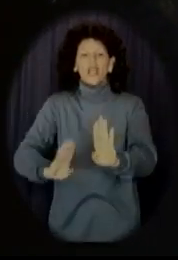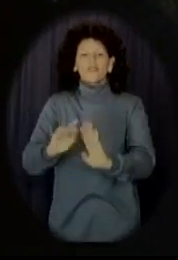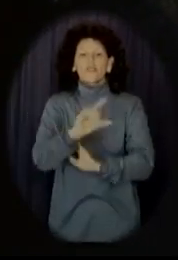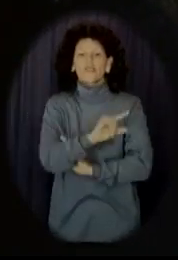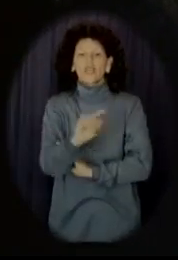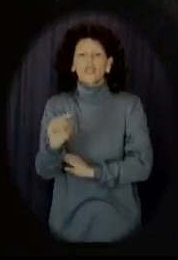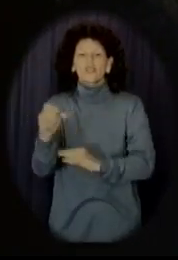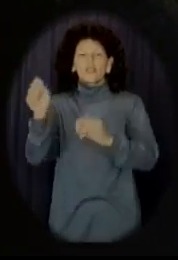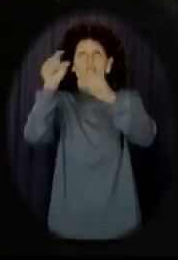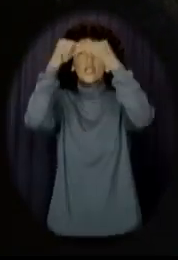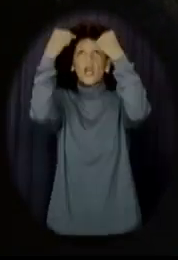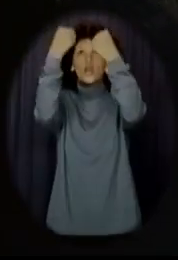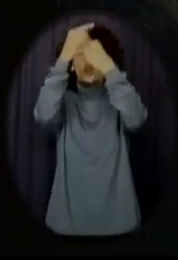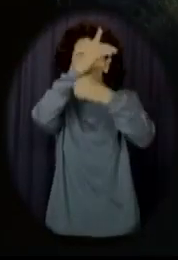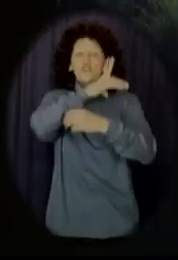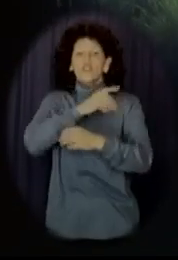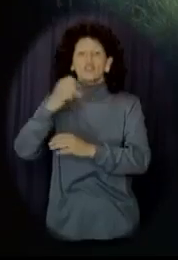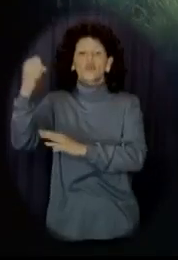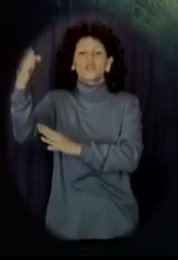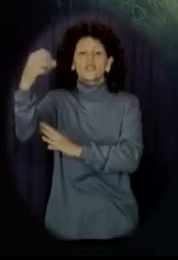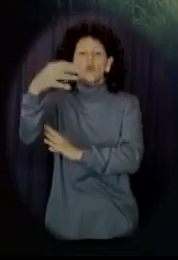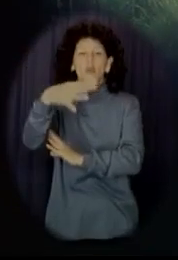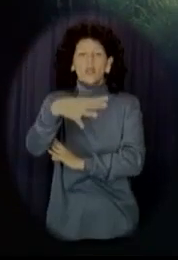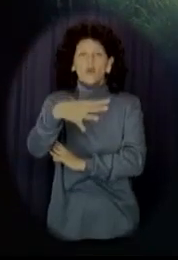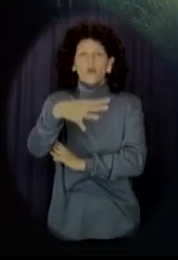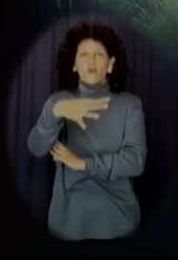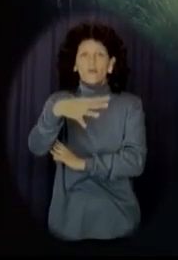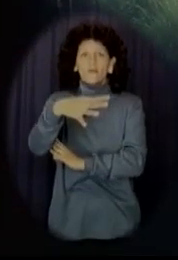de Dios los iluminó.